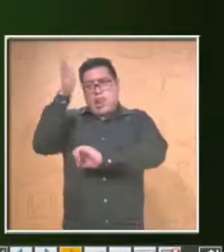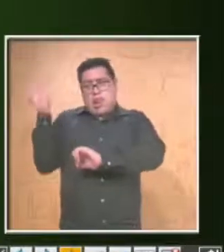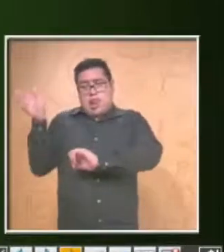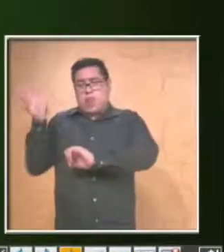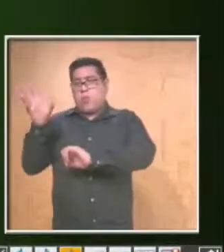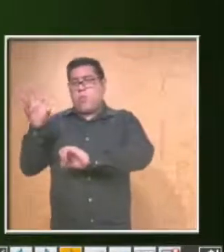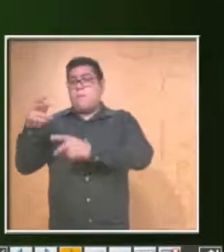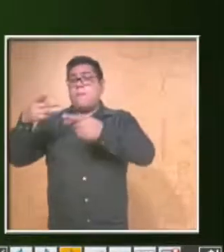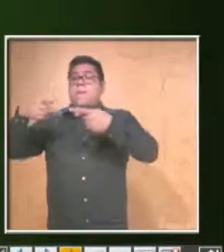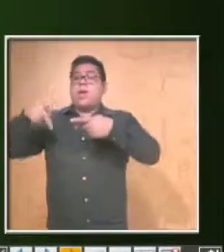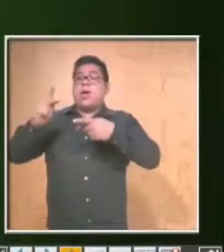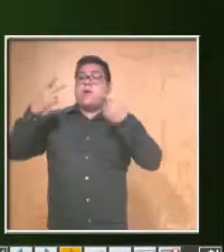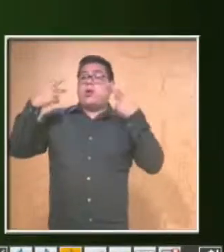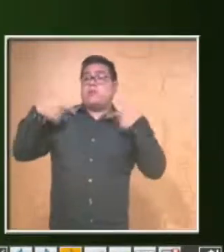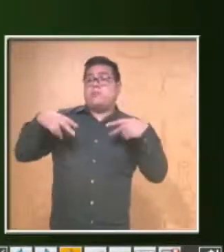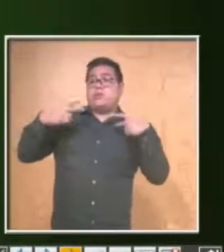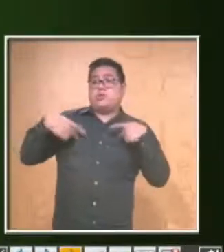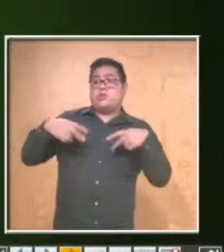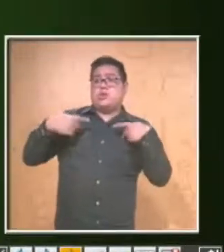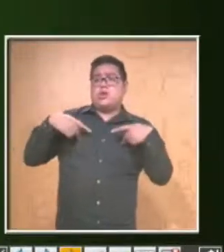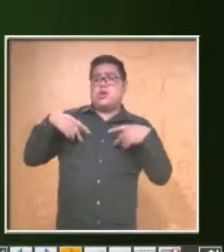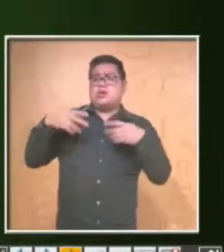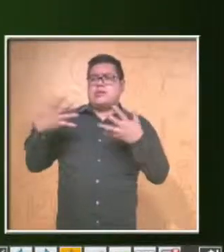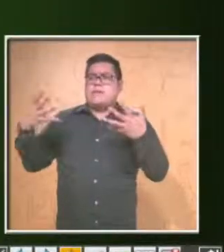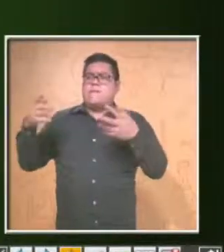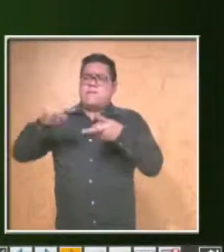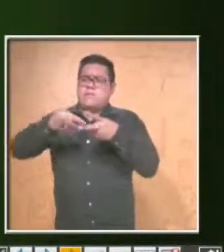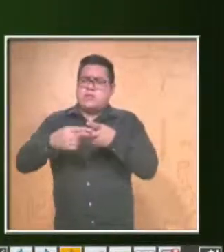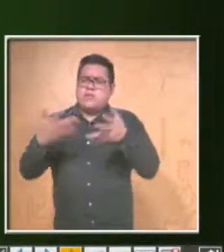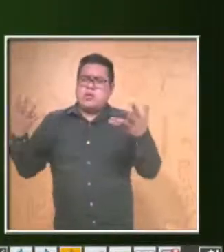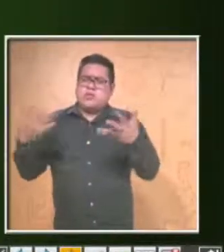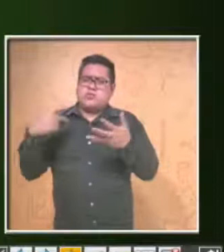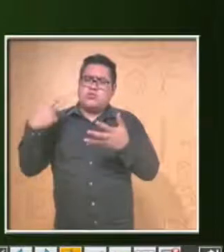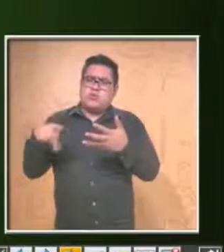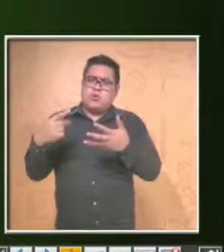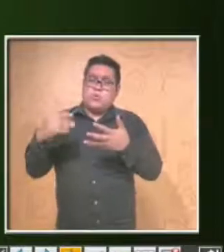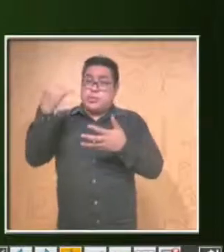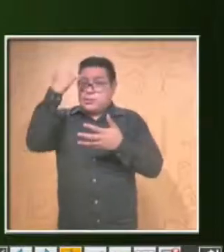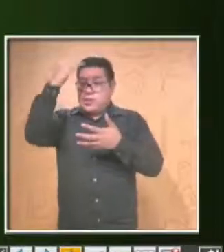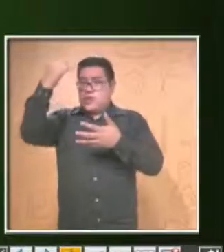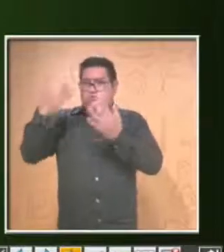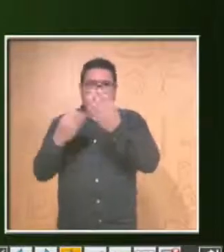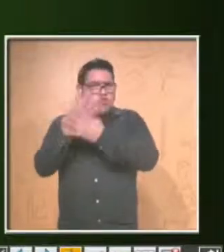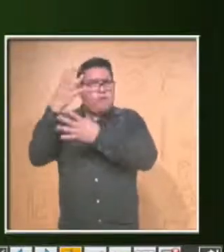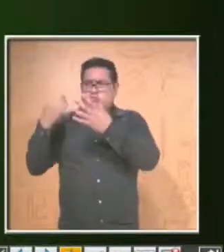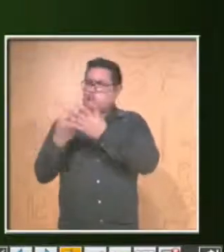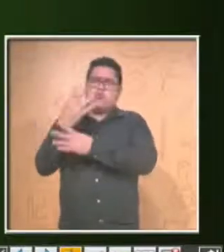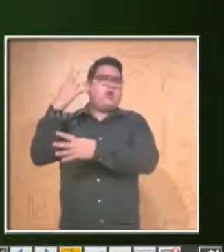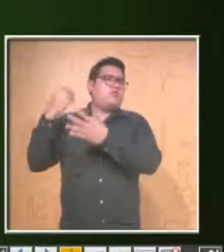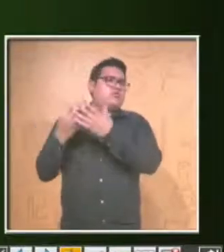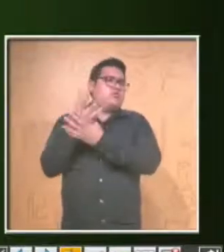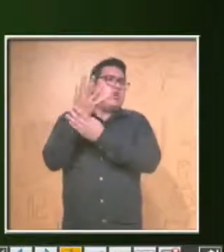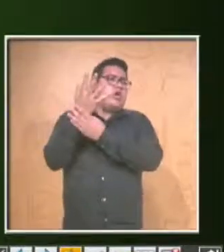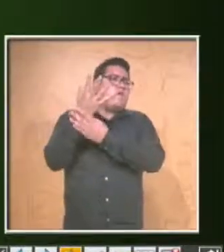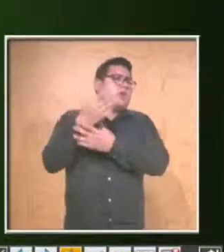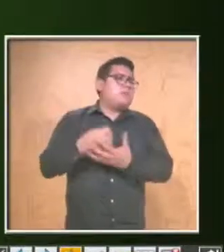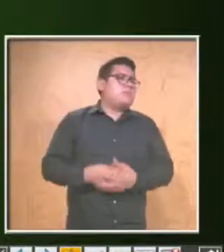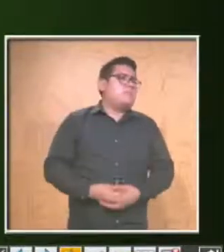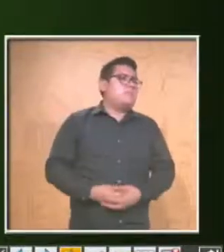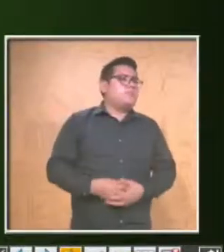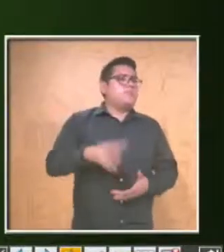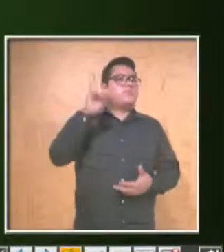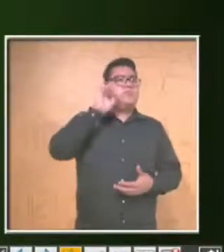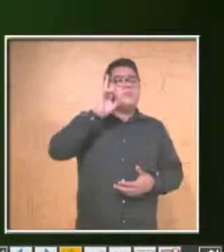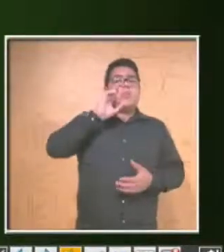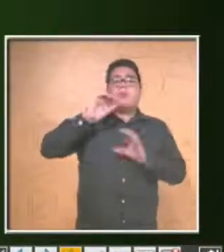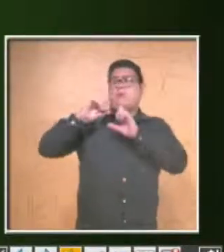científico resurge con nuevos principios. Ahora estudiamos la ciencia de otra manera. Y aparece aquí el personaje de